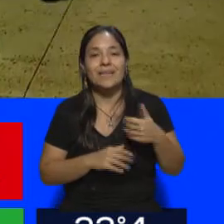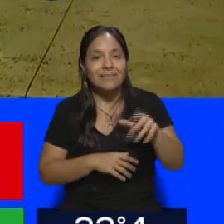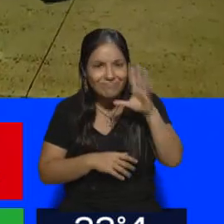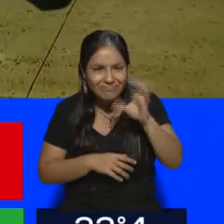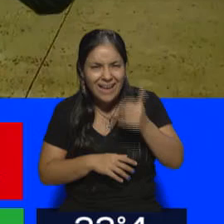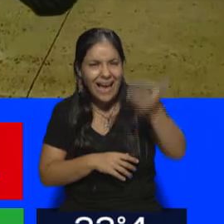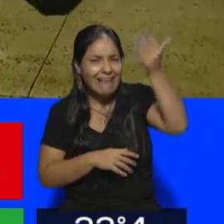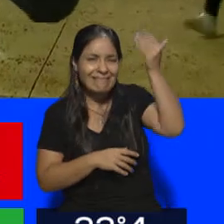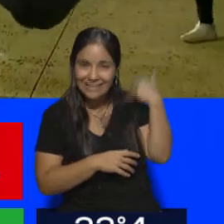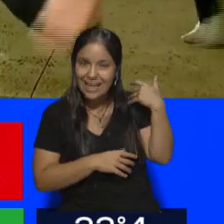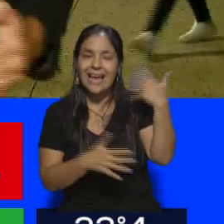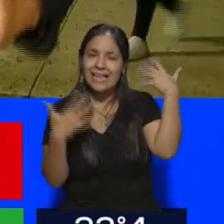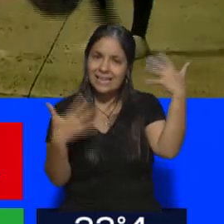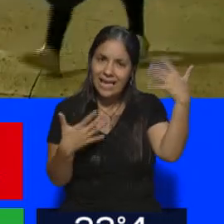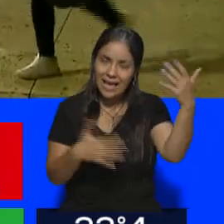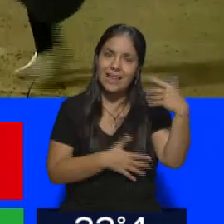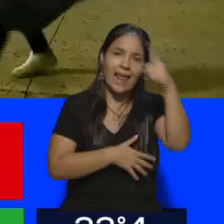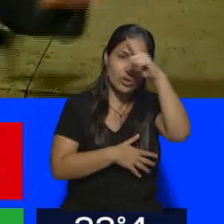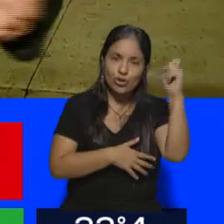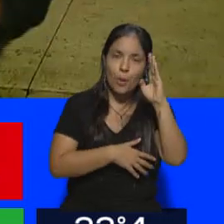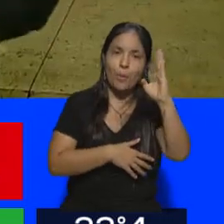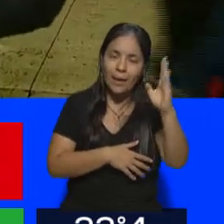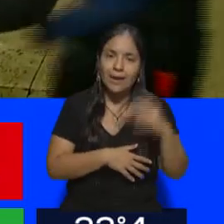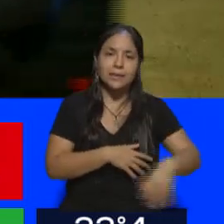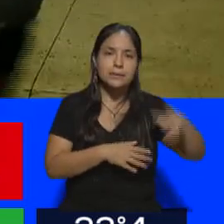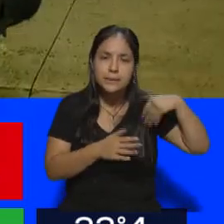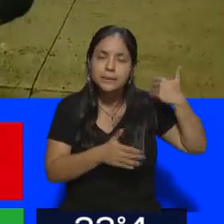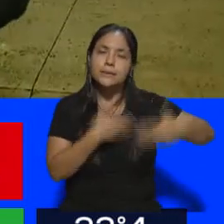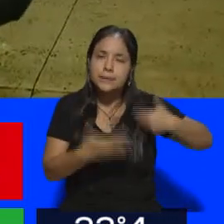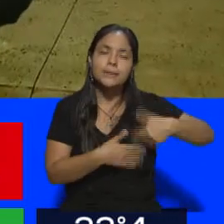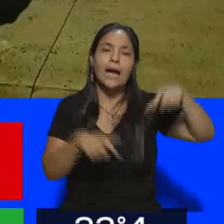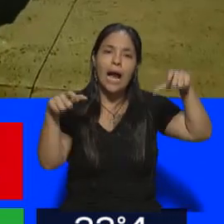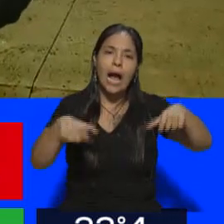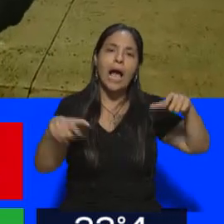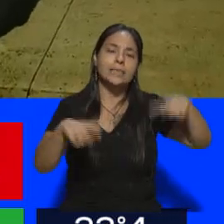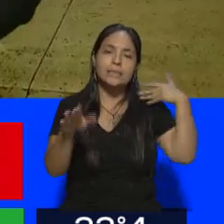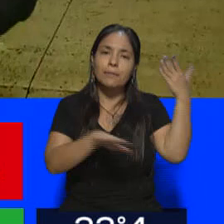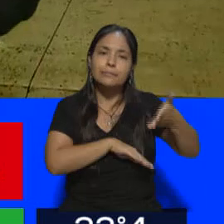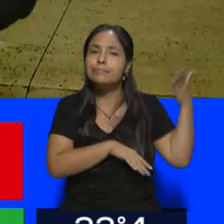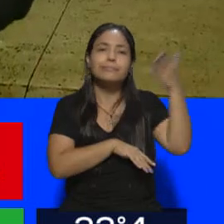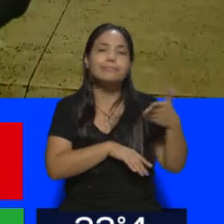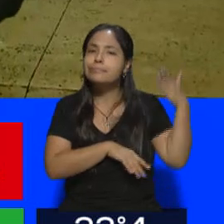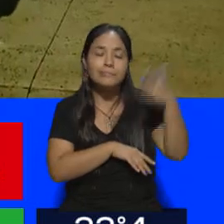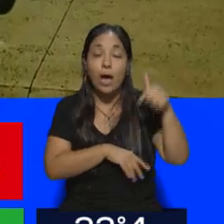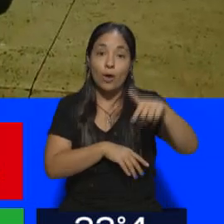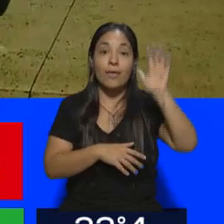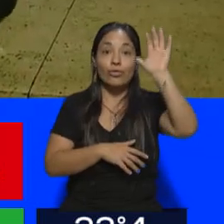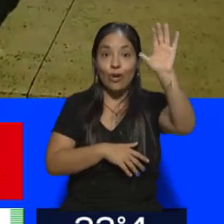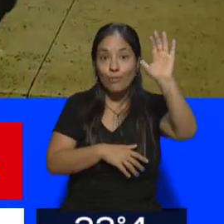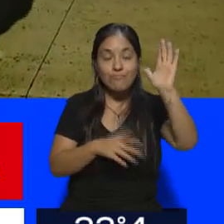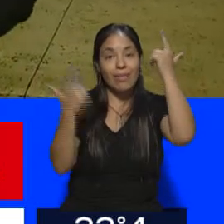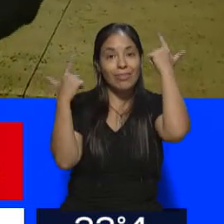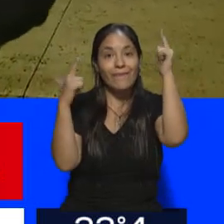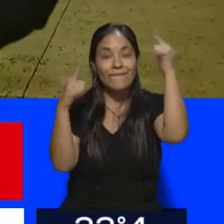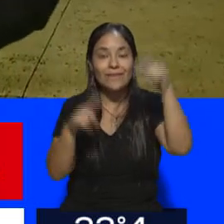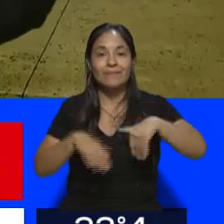hinchas del Nacional B que vienen de toda la vida a la cancha, que hoy vienen a disfrutar de este Godoy Cruz que está jugando nada más y